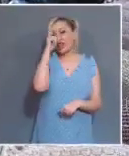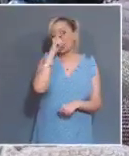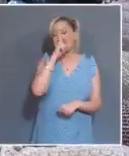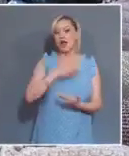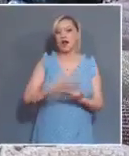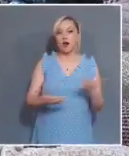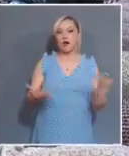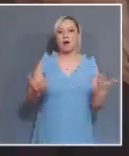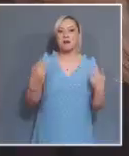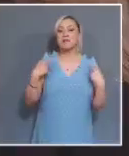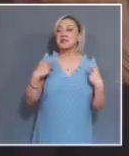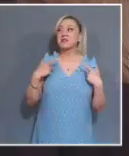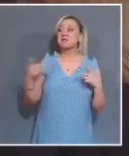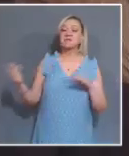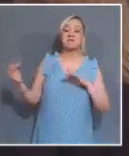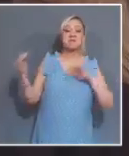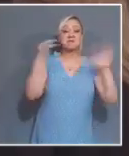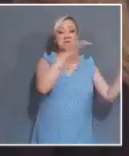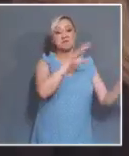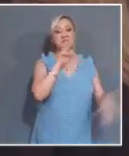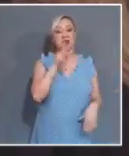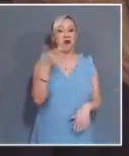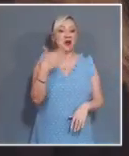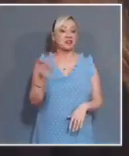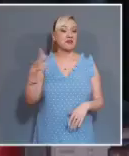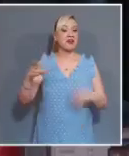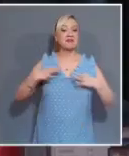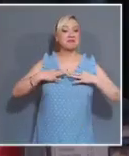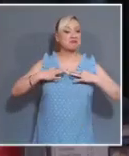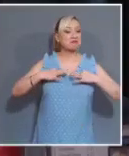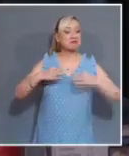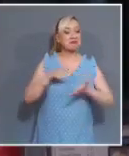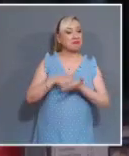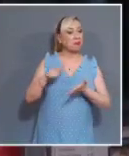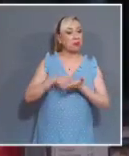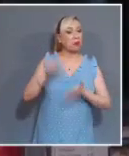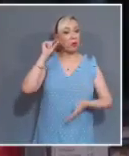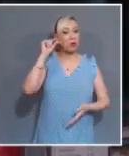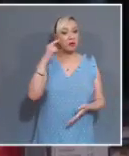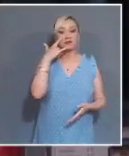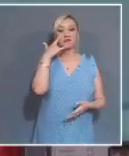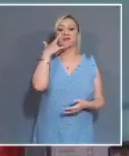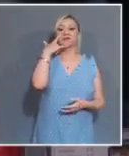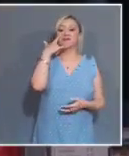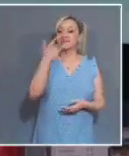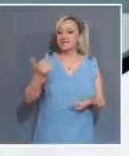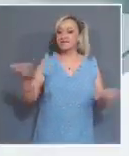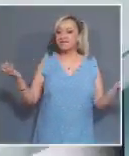a restaurantes. Para el canal del Poder Judicial de la Federación, Rosy García.